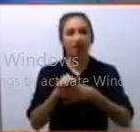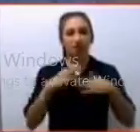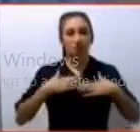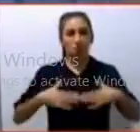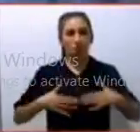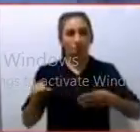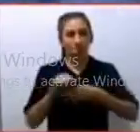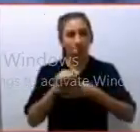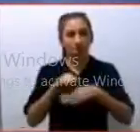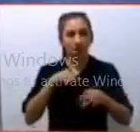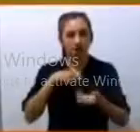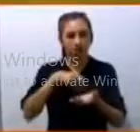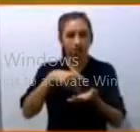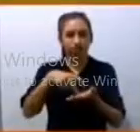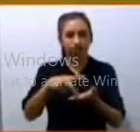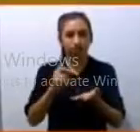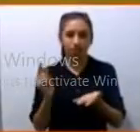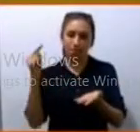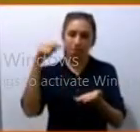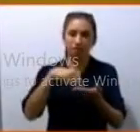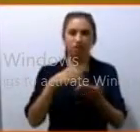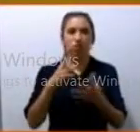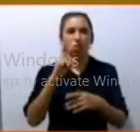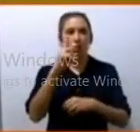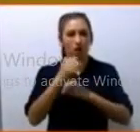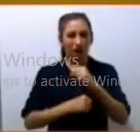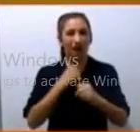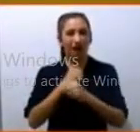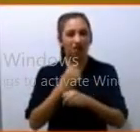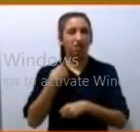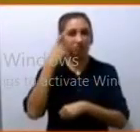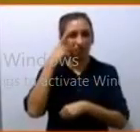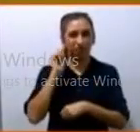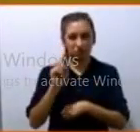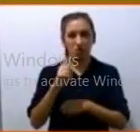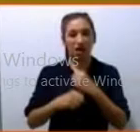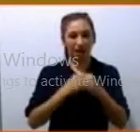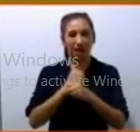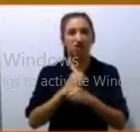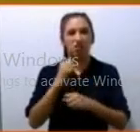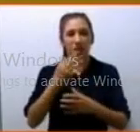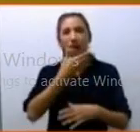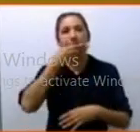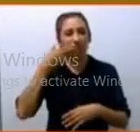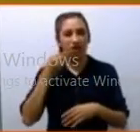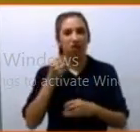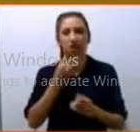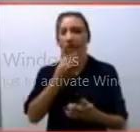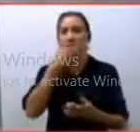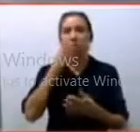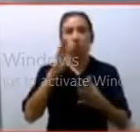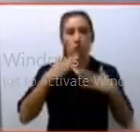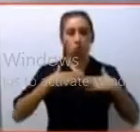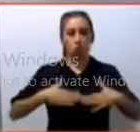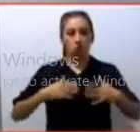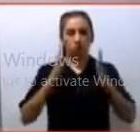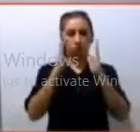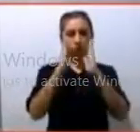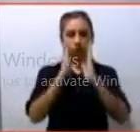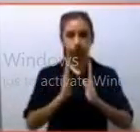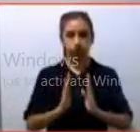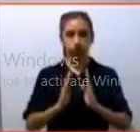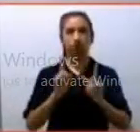física presencial. De acá a un año, yo creo que al menos con Ángelo vamos a mejorar un poco más su alineación postural y tratar de